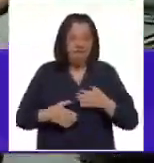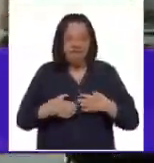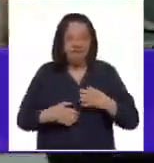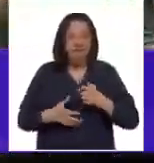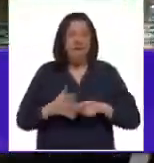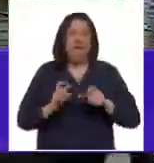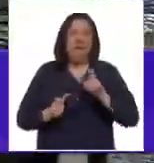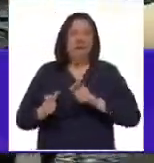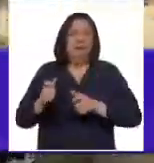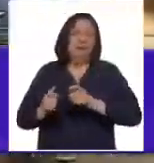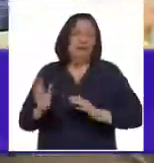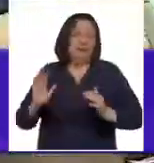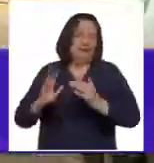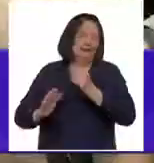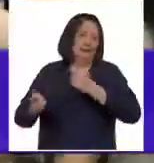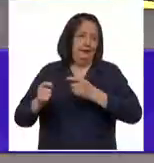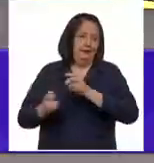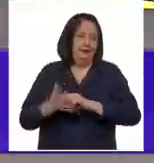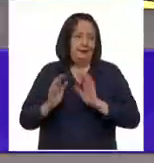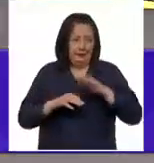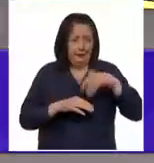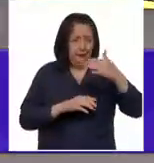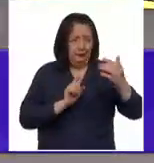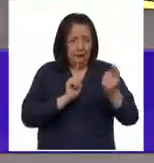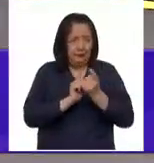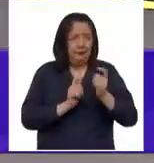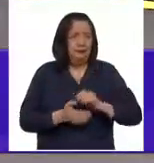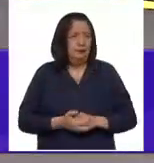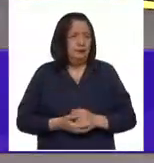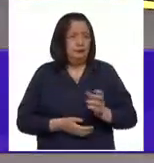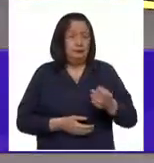los comerciantes formales. Angie, regresamos contigo más adelante